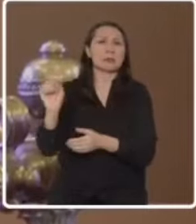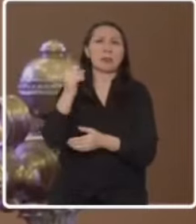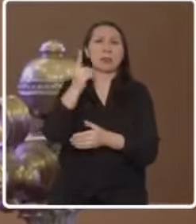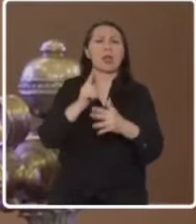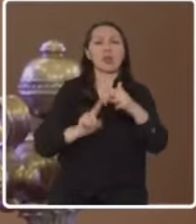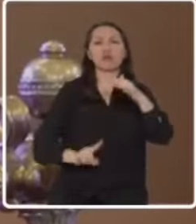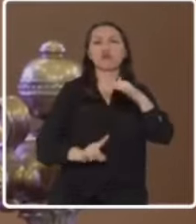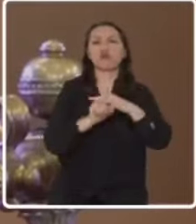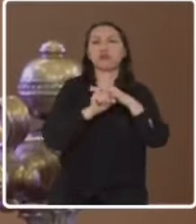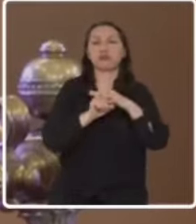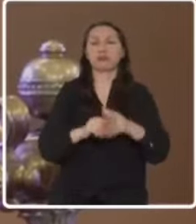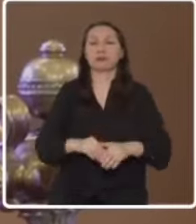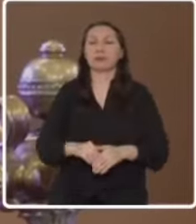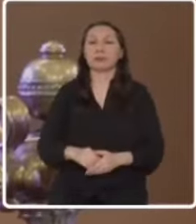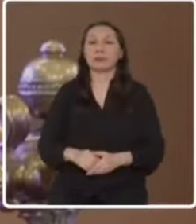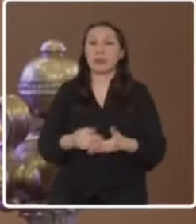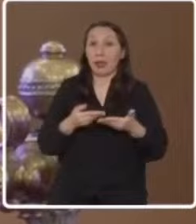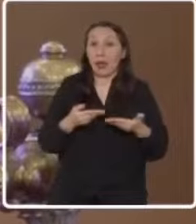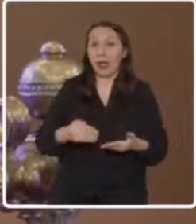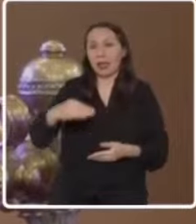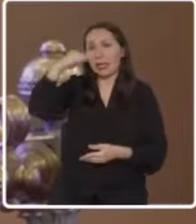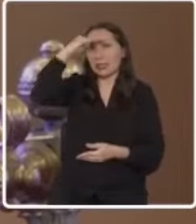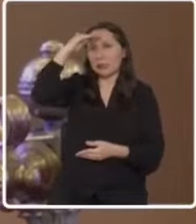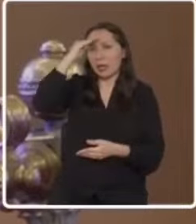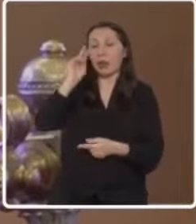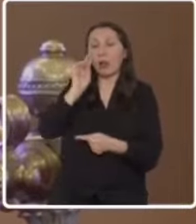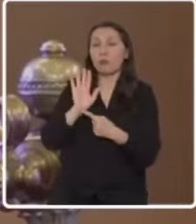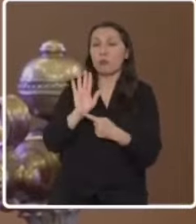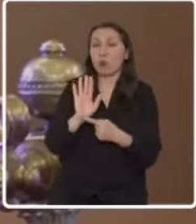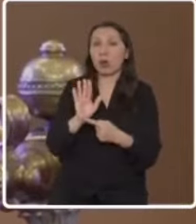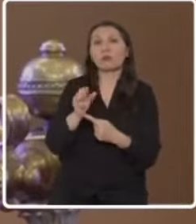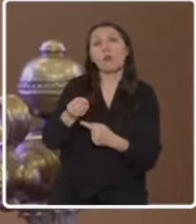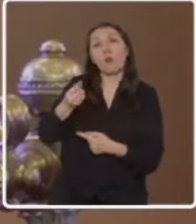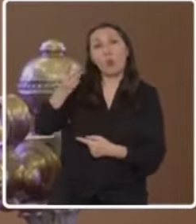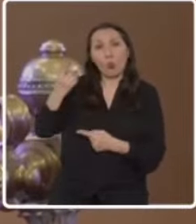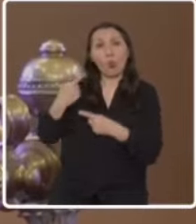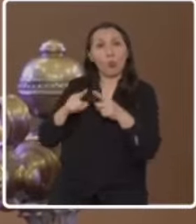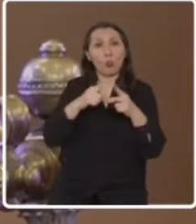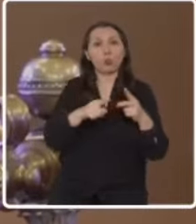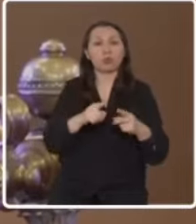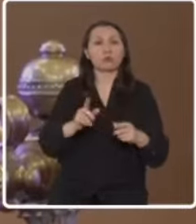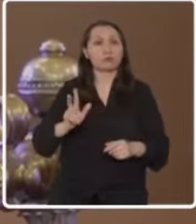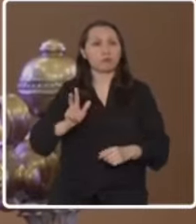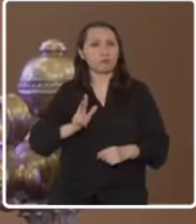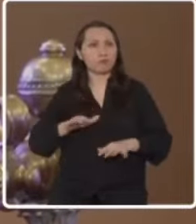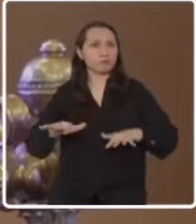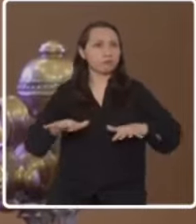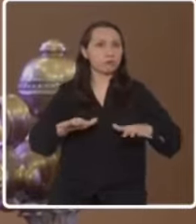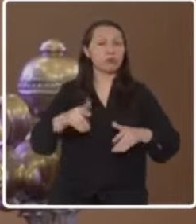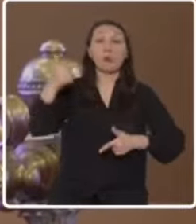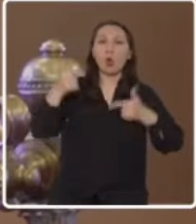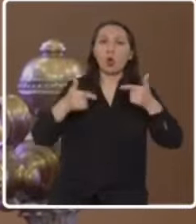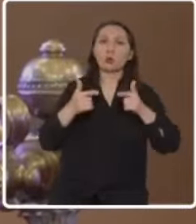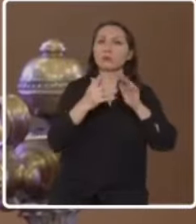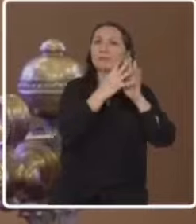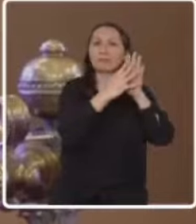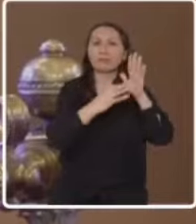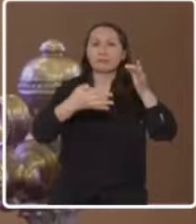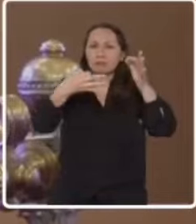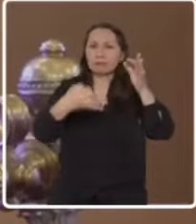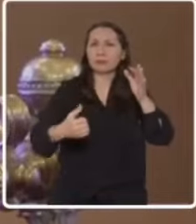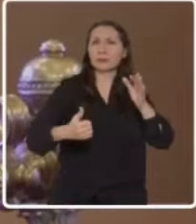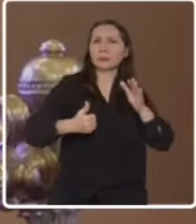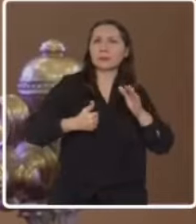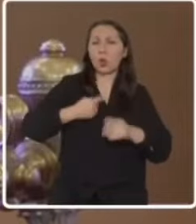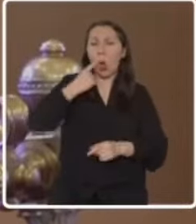pioneros. Estas experiencias demuestran, como tantas otras, que su conducta política fue reflejo fiel de